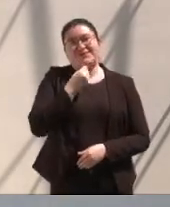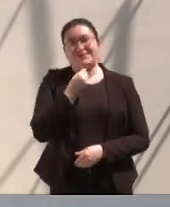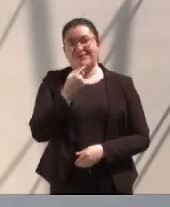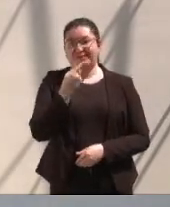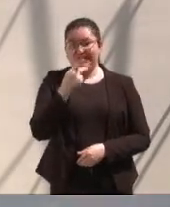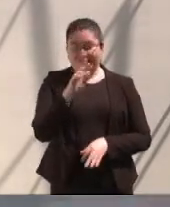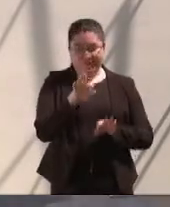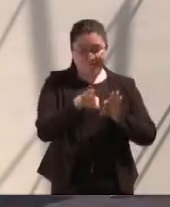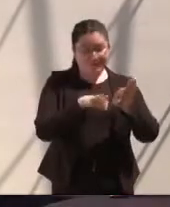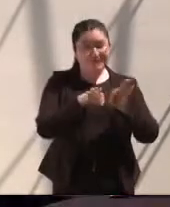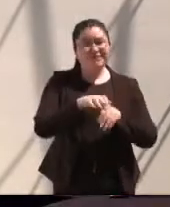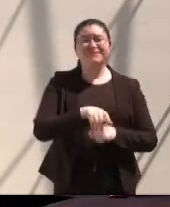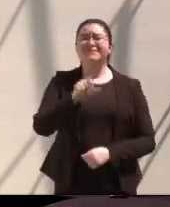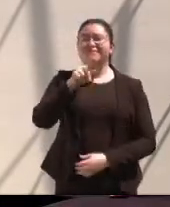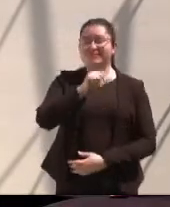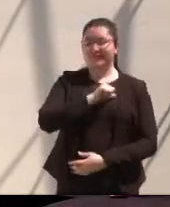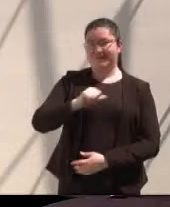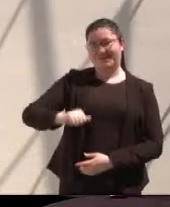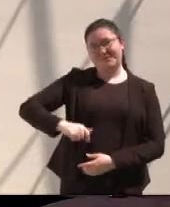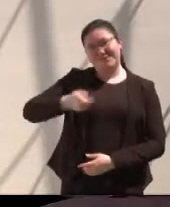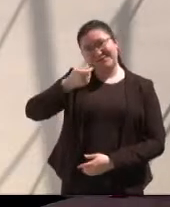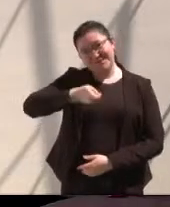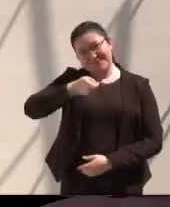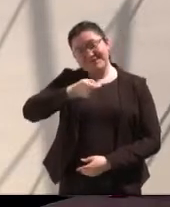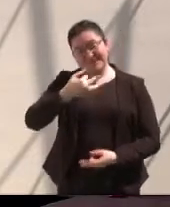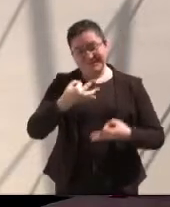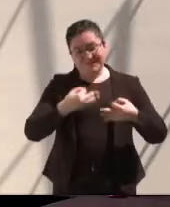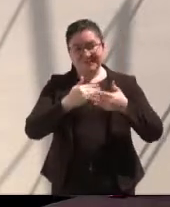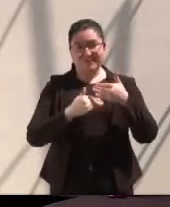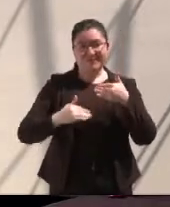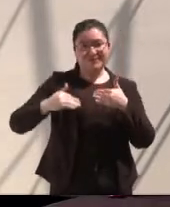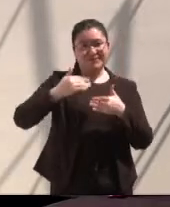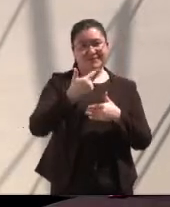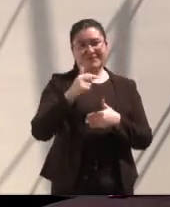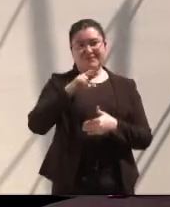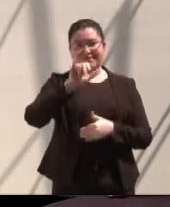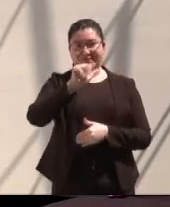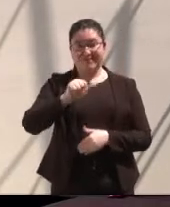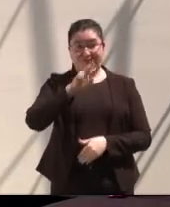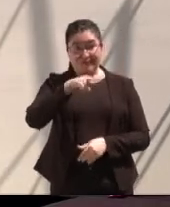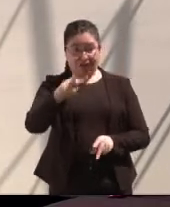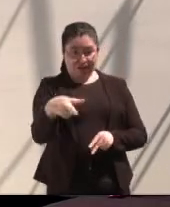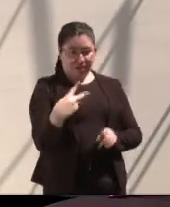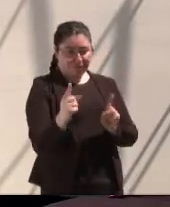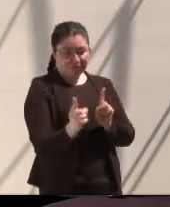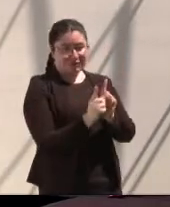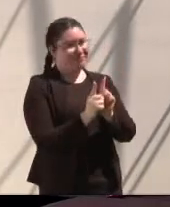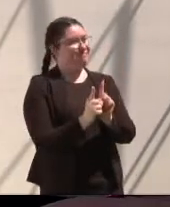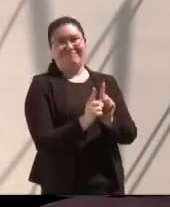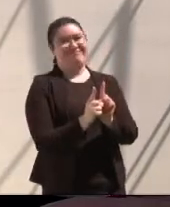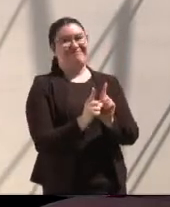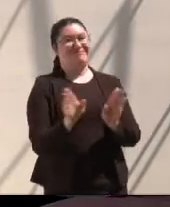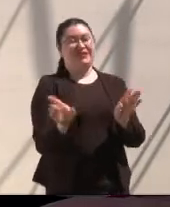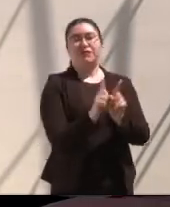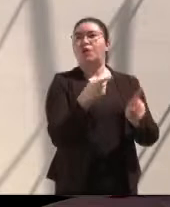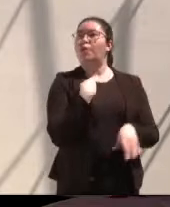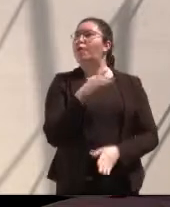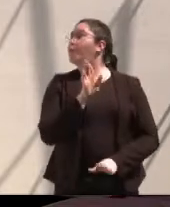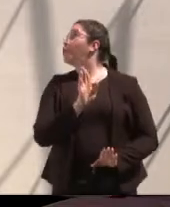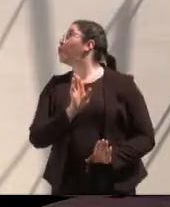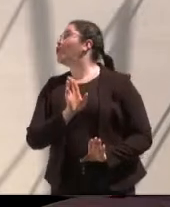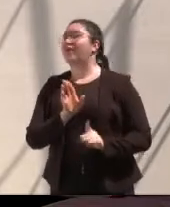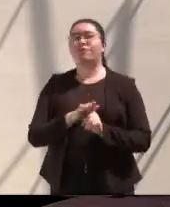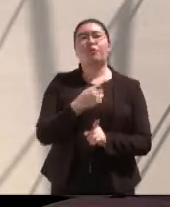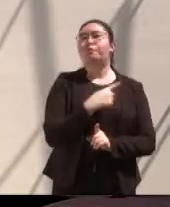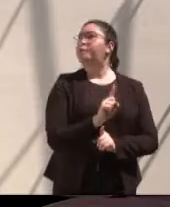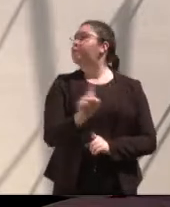alcalde también y al magistrado Guerra. Él casi no me quiere ver, en realidad, nos vemos y así como a veces me saca la